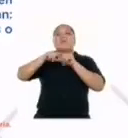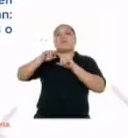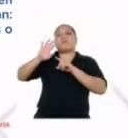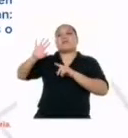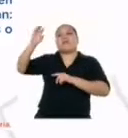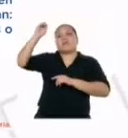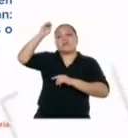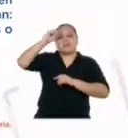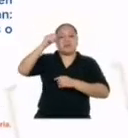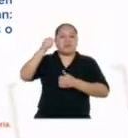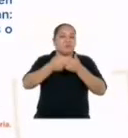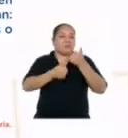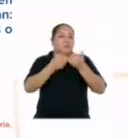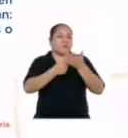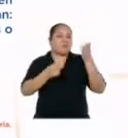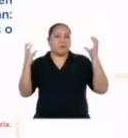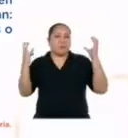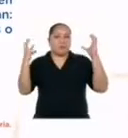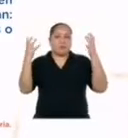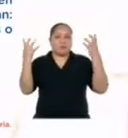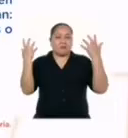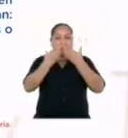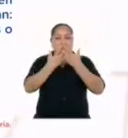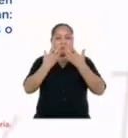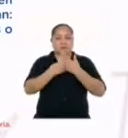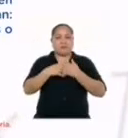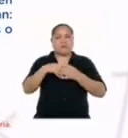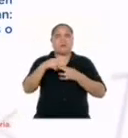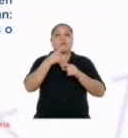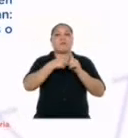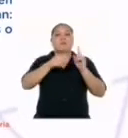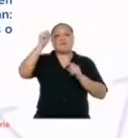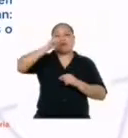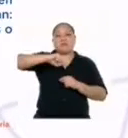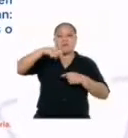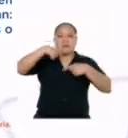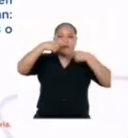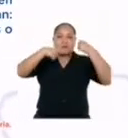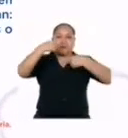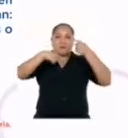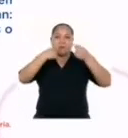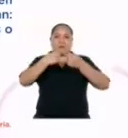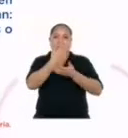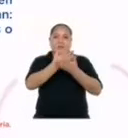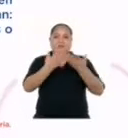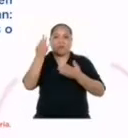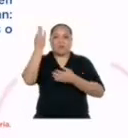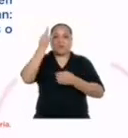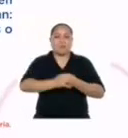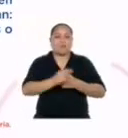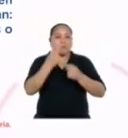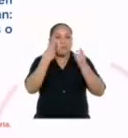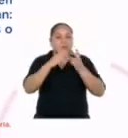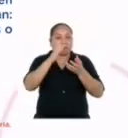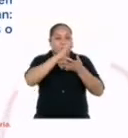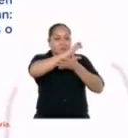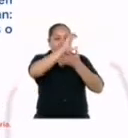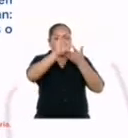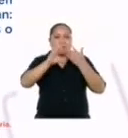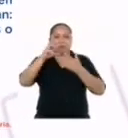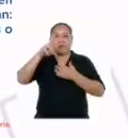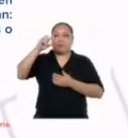¿Y en qué se parecen? En que cuentan sucesos reales. Veamos las características de una crónica.